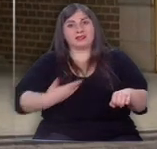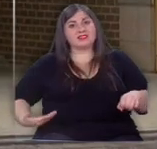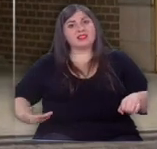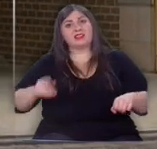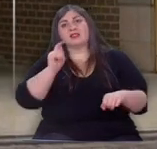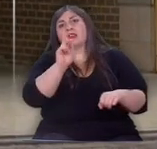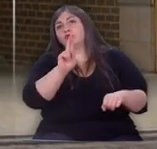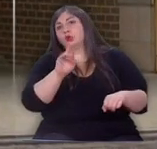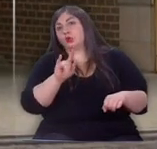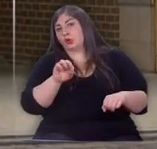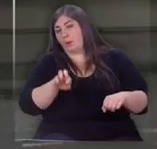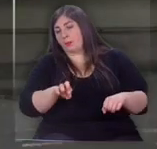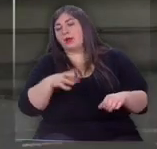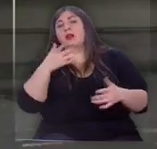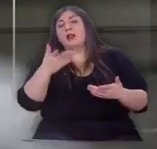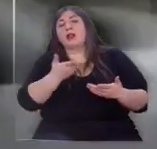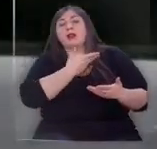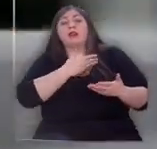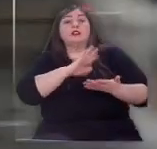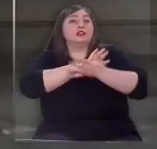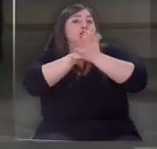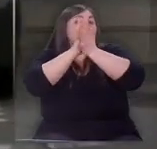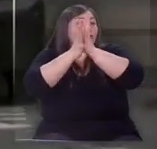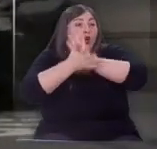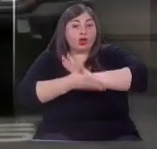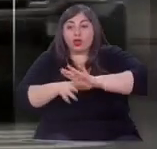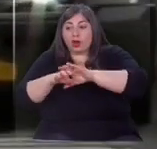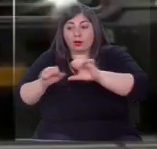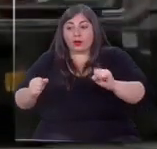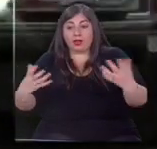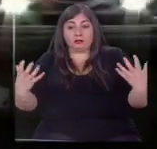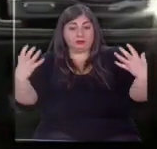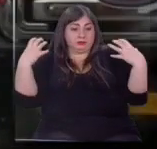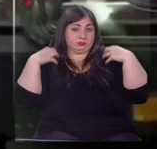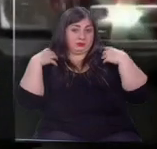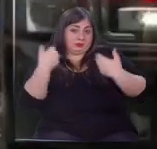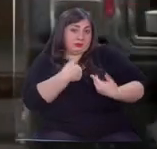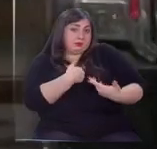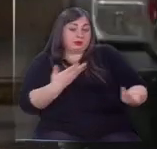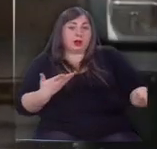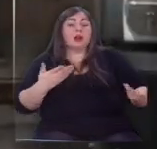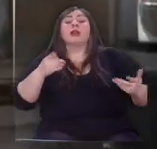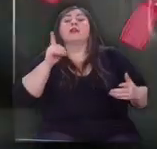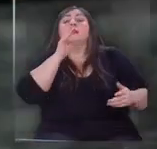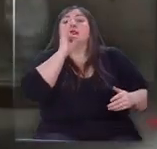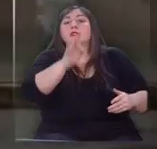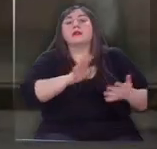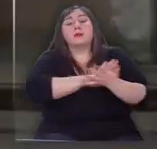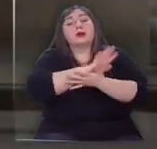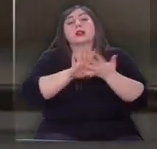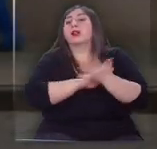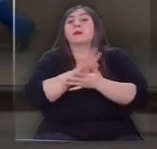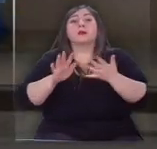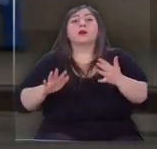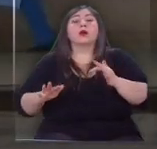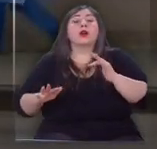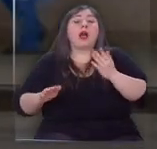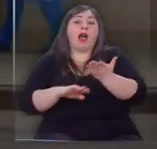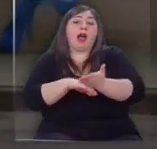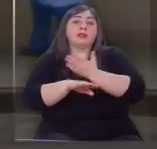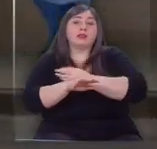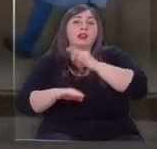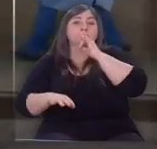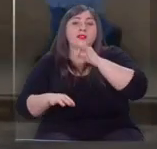la presidencia es que al final todas las decisiones recaen sobre él, y si llega a decir, por ejemplo, que es lo que mencionaba